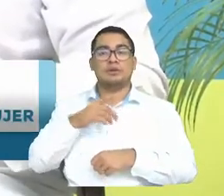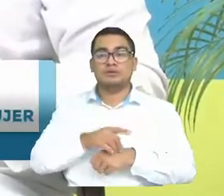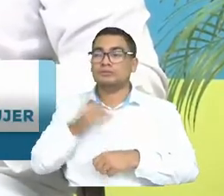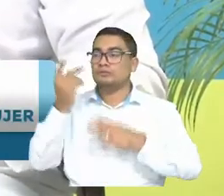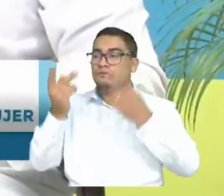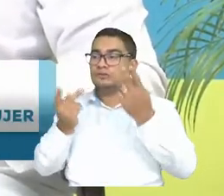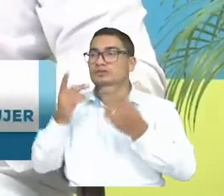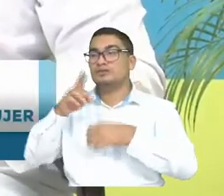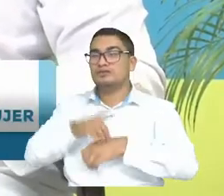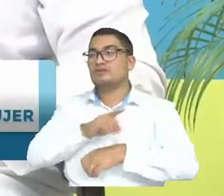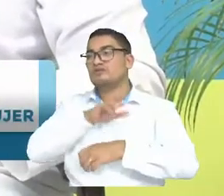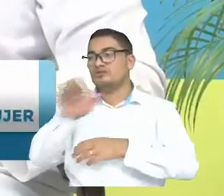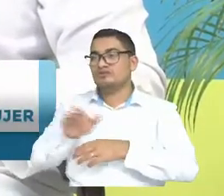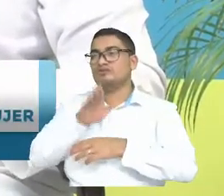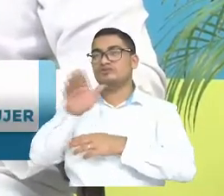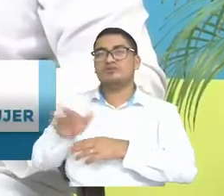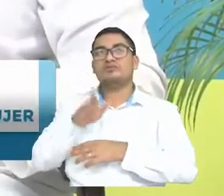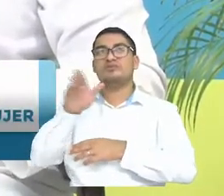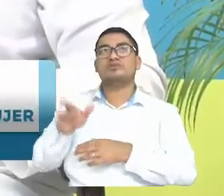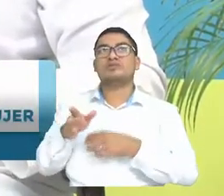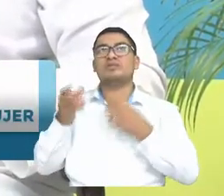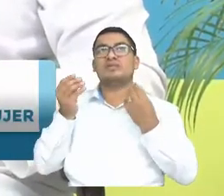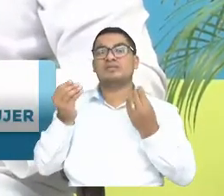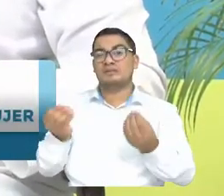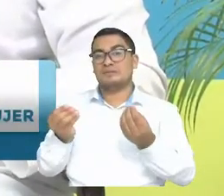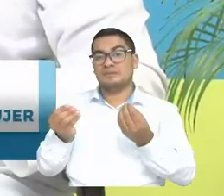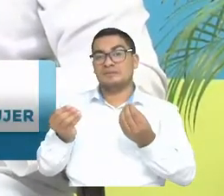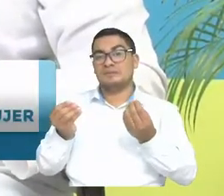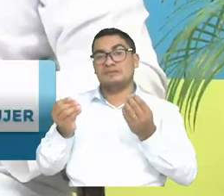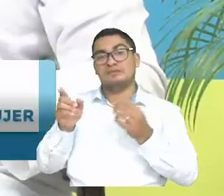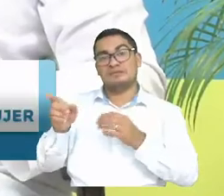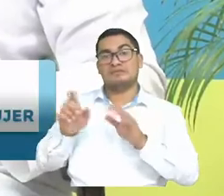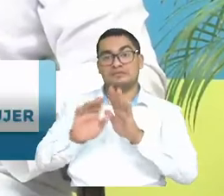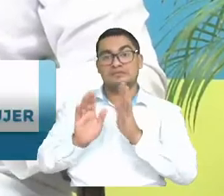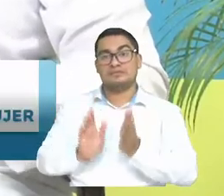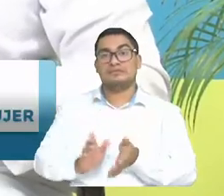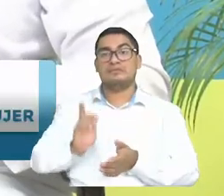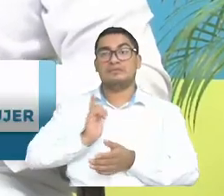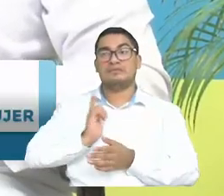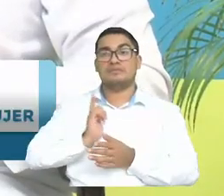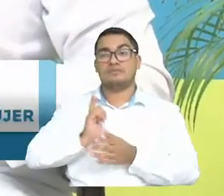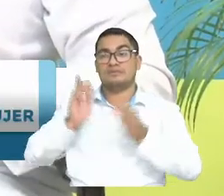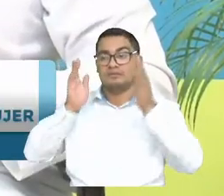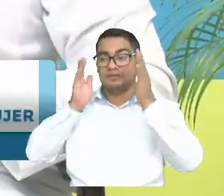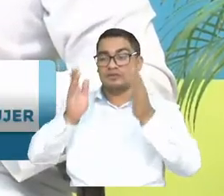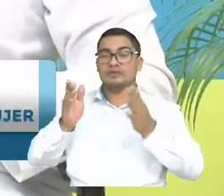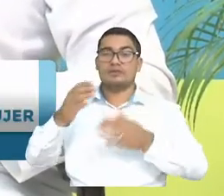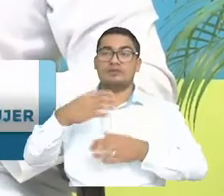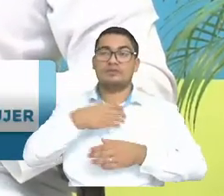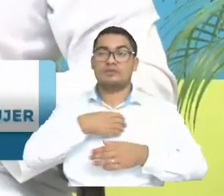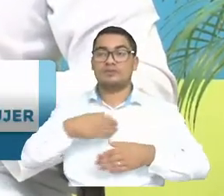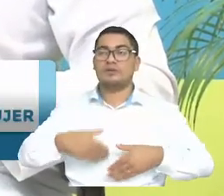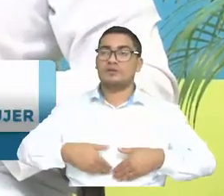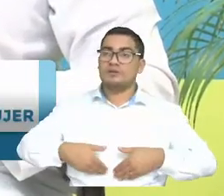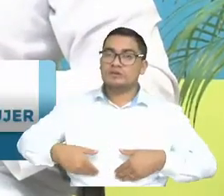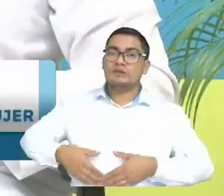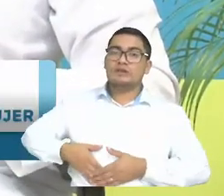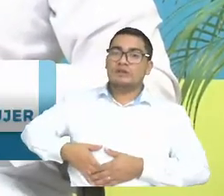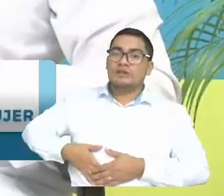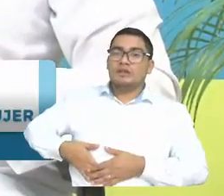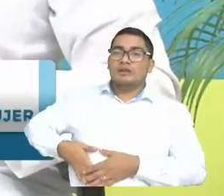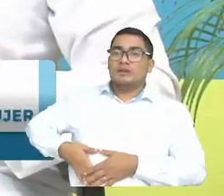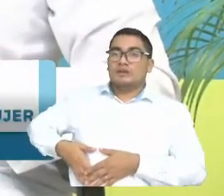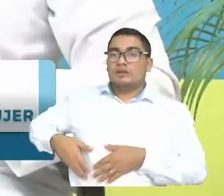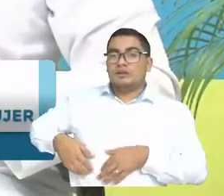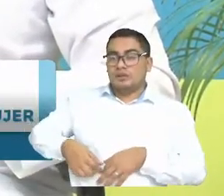más consecutivas las citas de control prenatal para esa mujer. Tiene que estar muy pendiente de su herida quirúrgica,